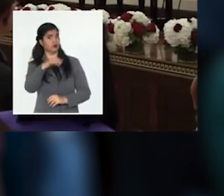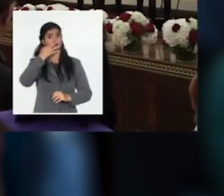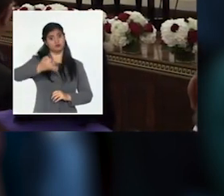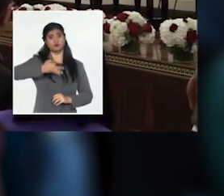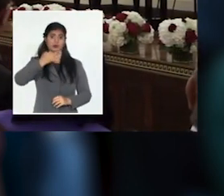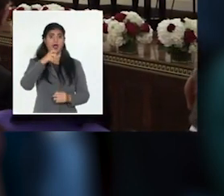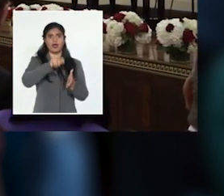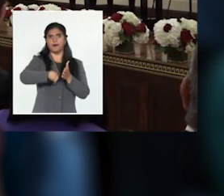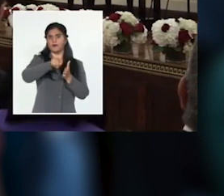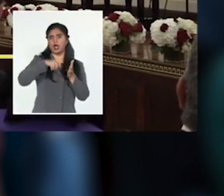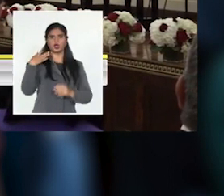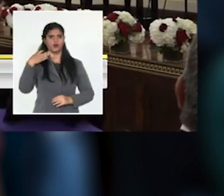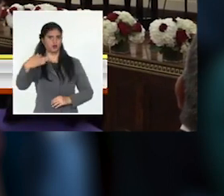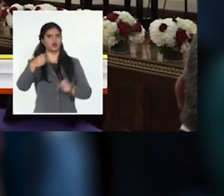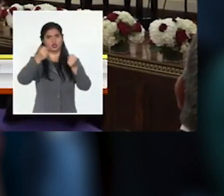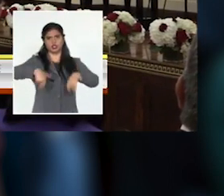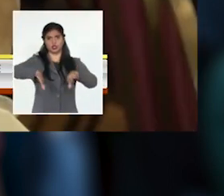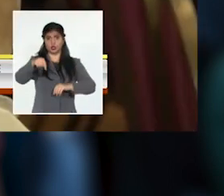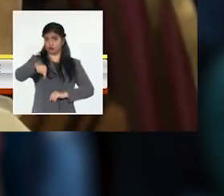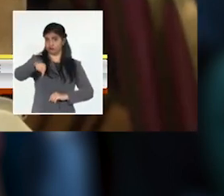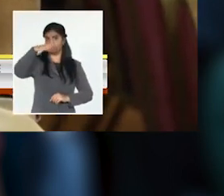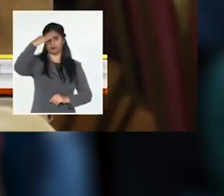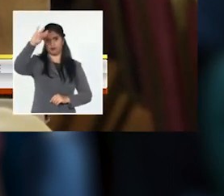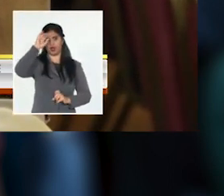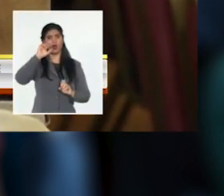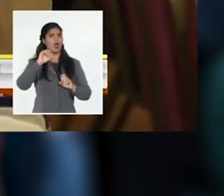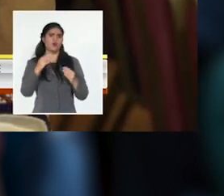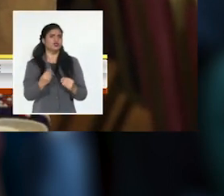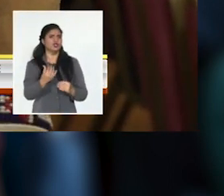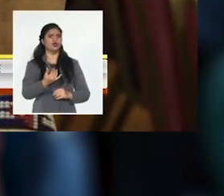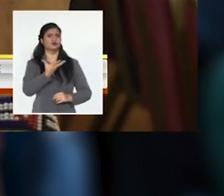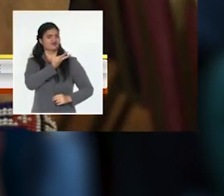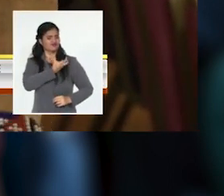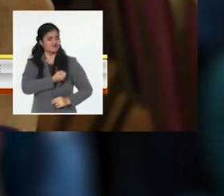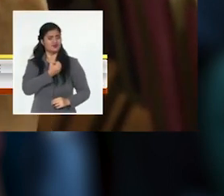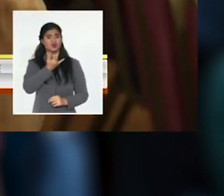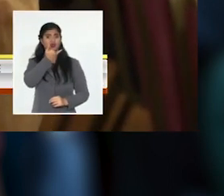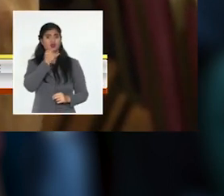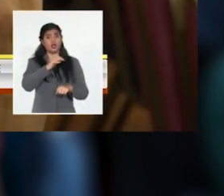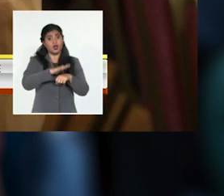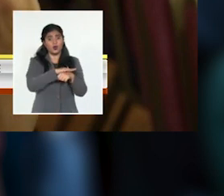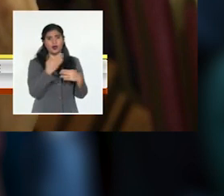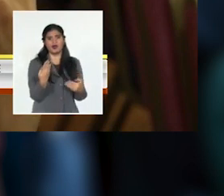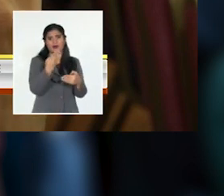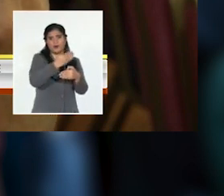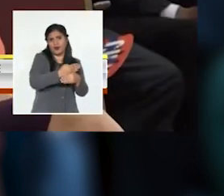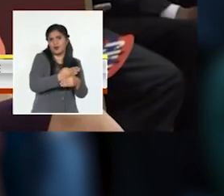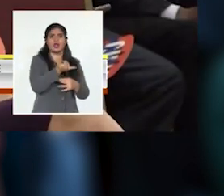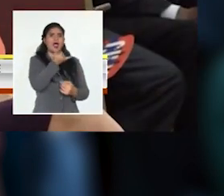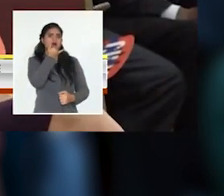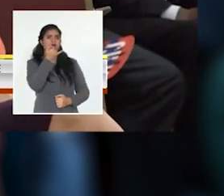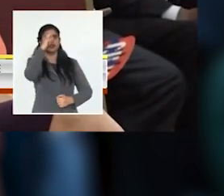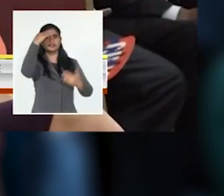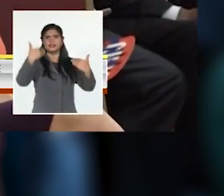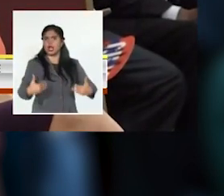presente, de la situación actual de Cuba debido al recrudecimiento de la política del gobierno estadounidense. Les agradeció por su apoyo